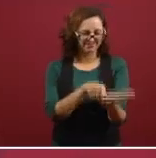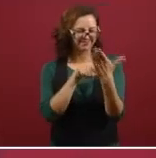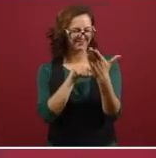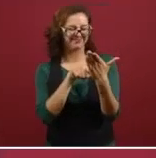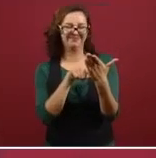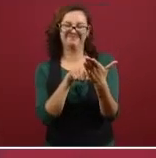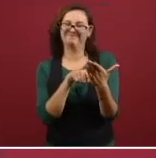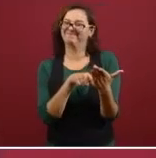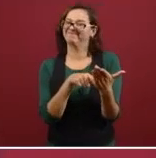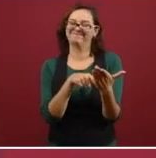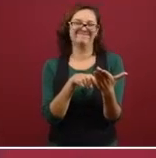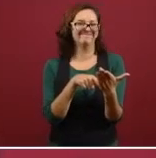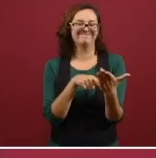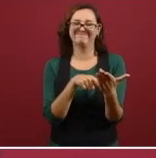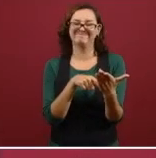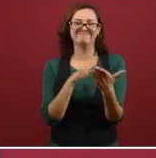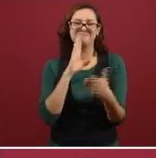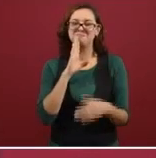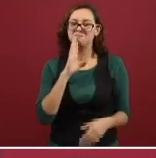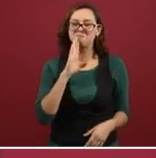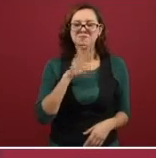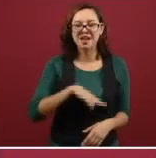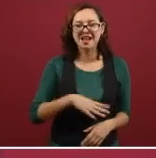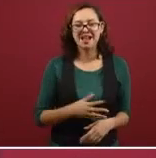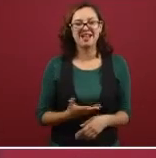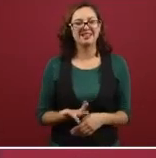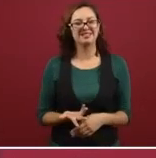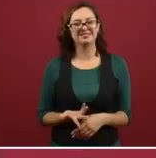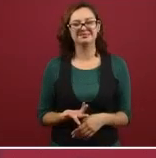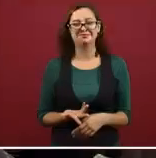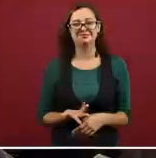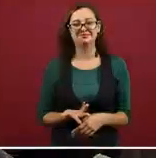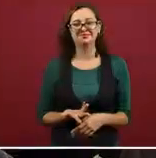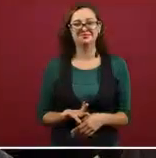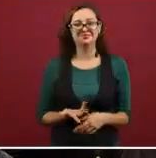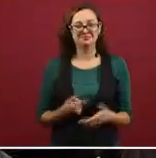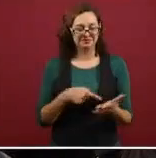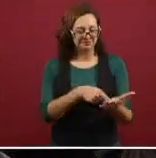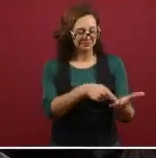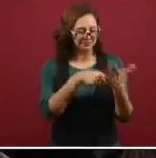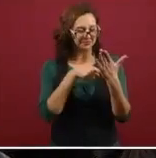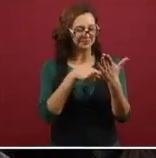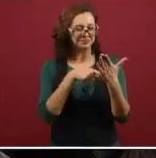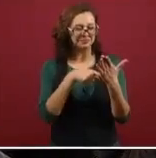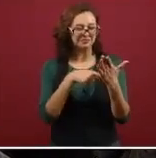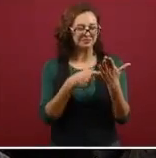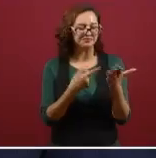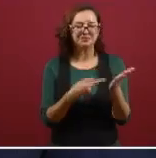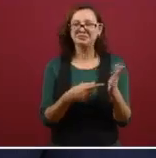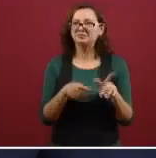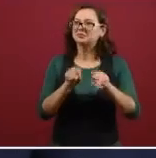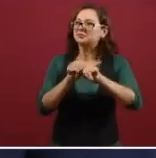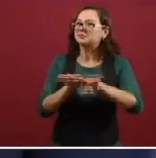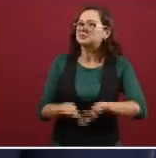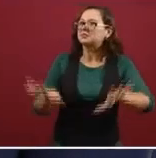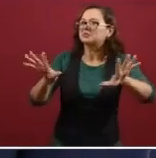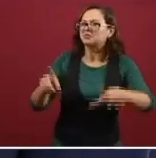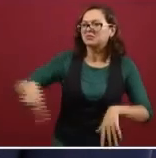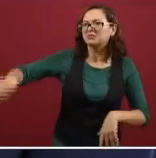pues que no tienen ningún efecto. Por